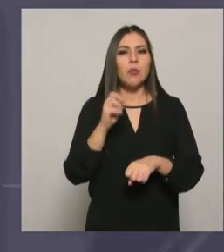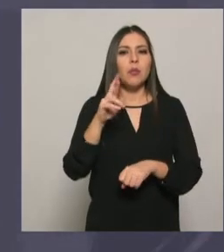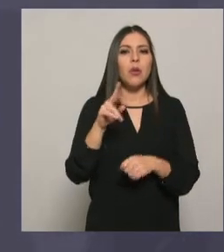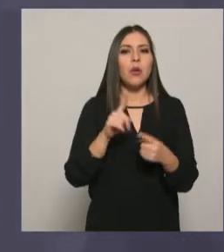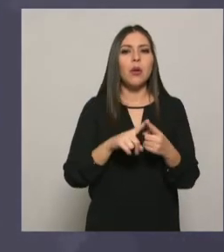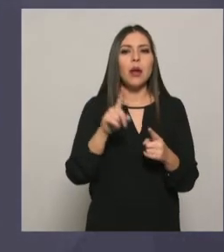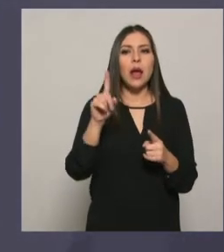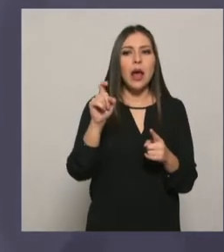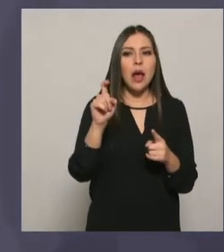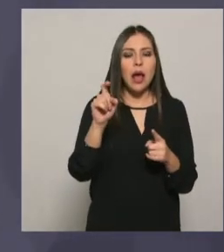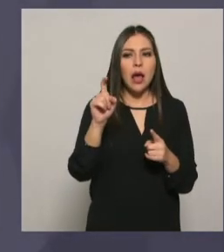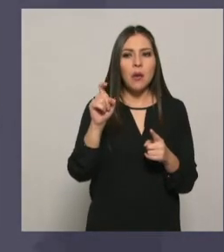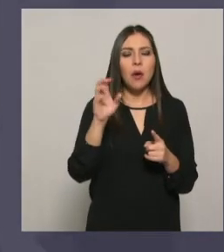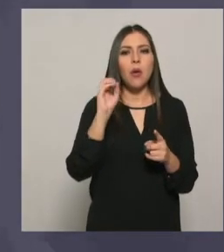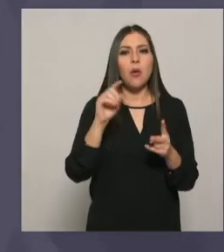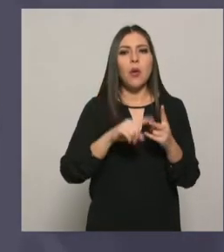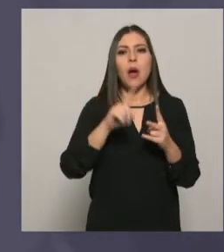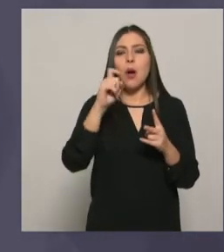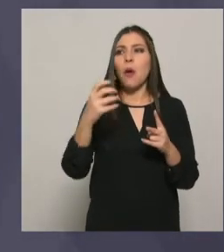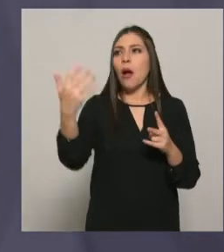o ahogados.